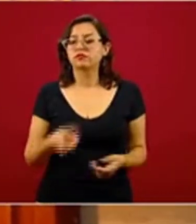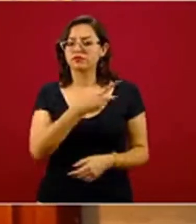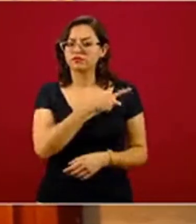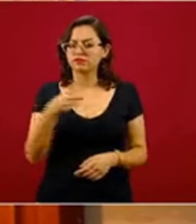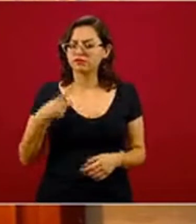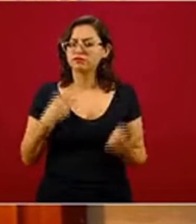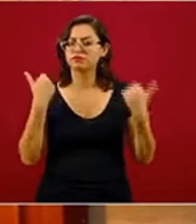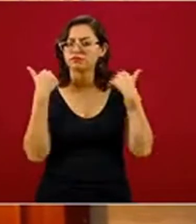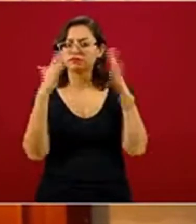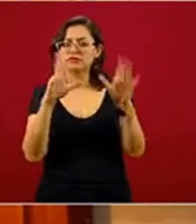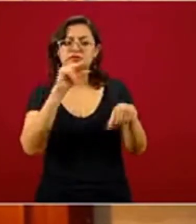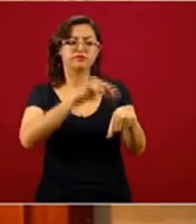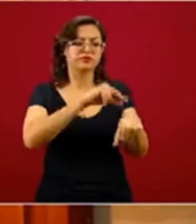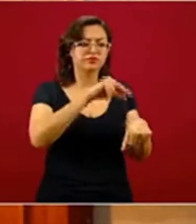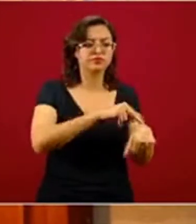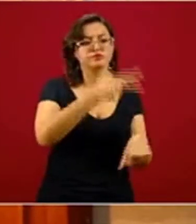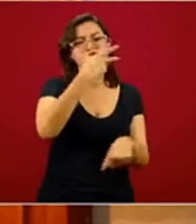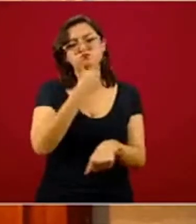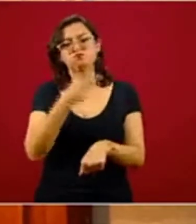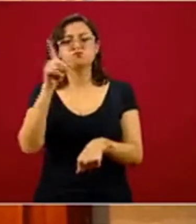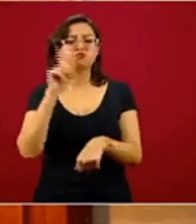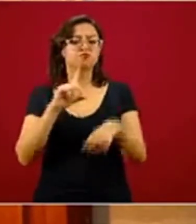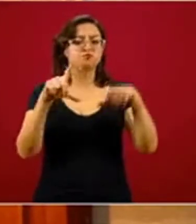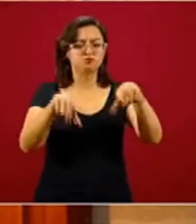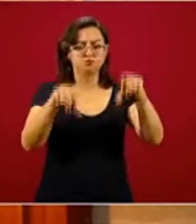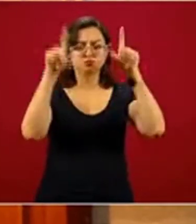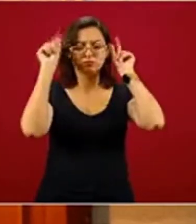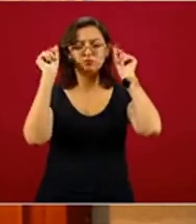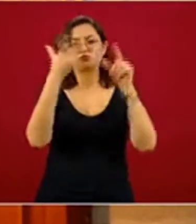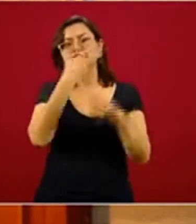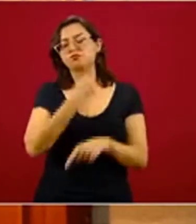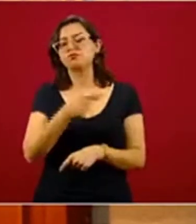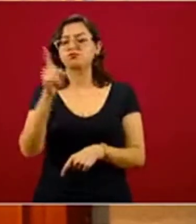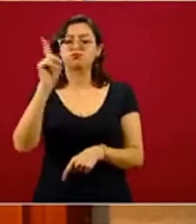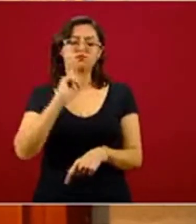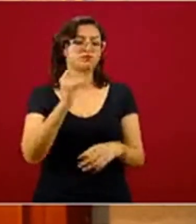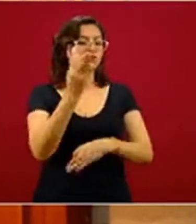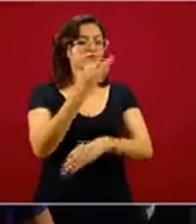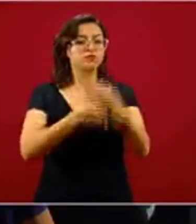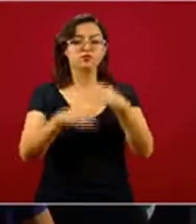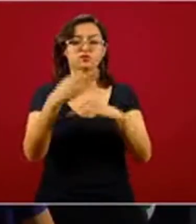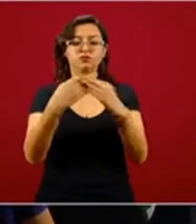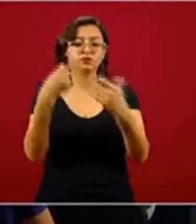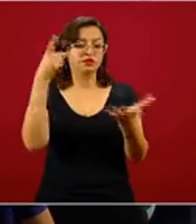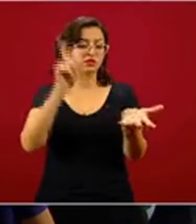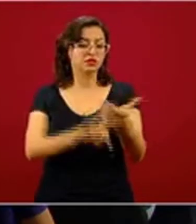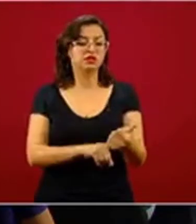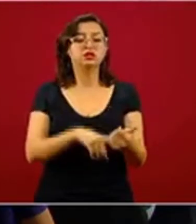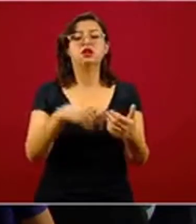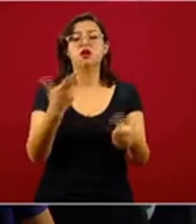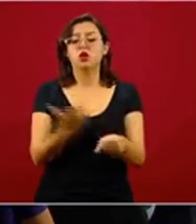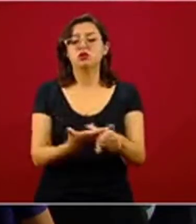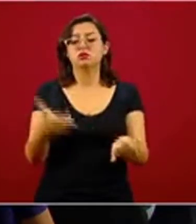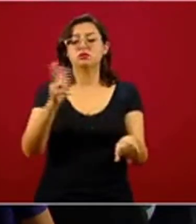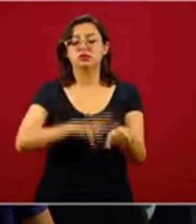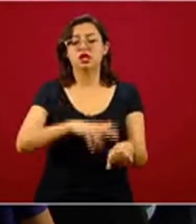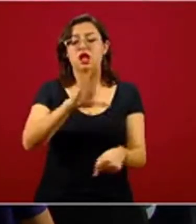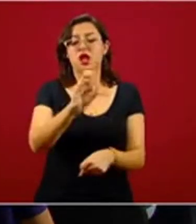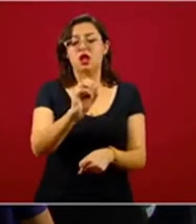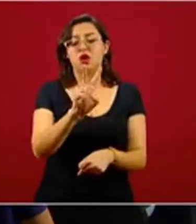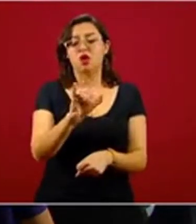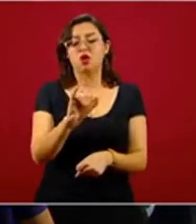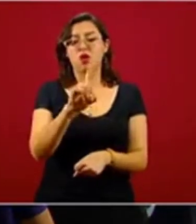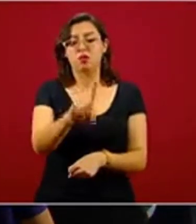médicos, médicas, enfermeras, enfermeros, todos aquellos que han formado parte de los equipos COVID. Es decir, son